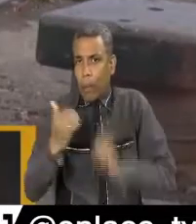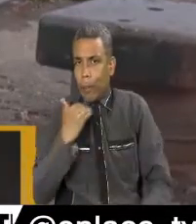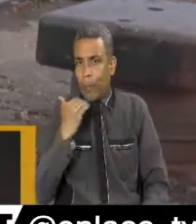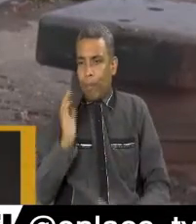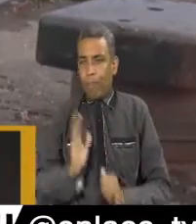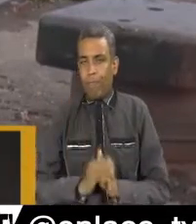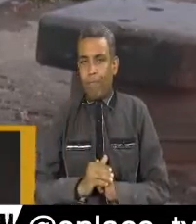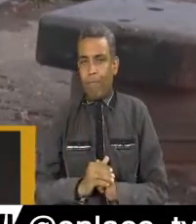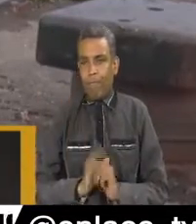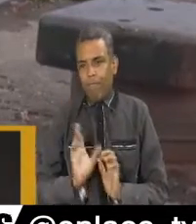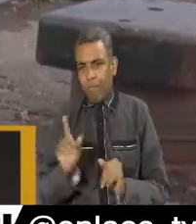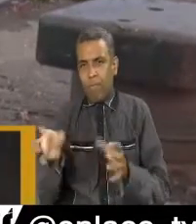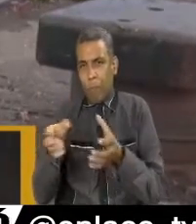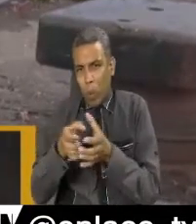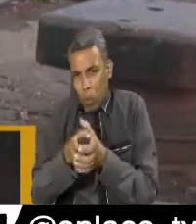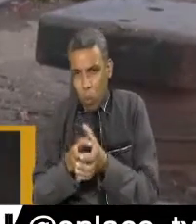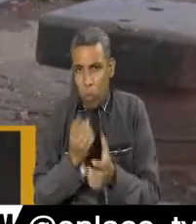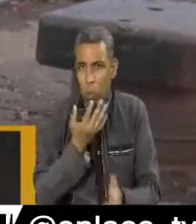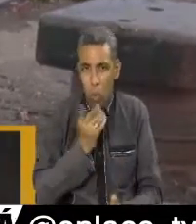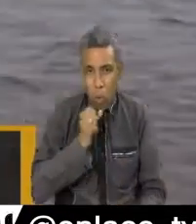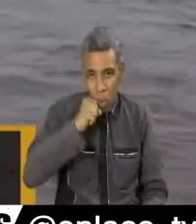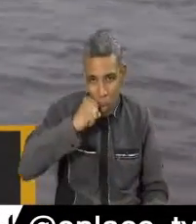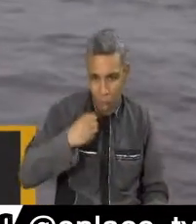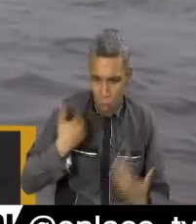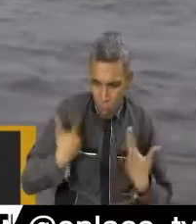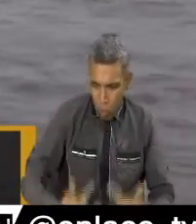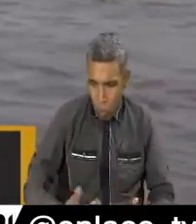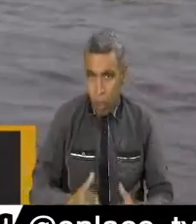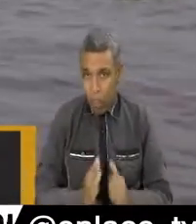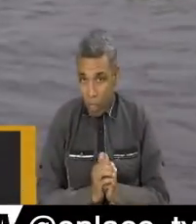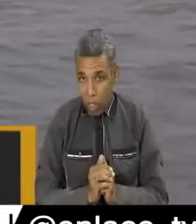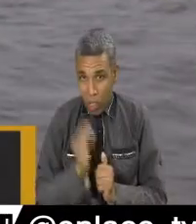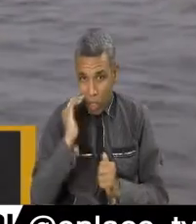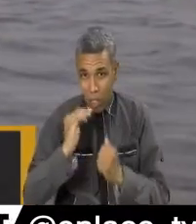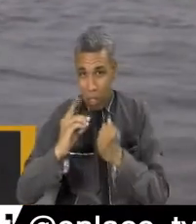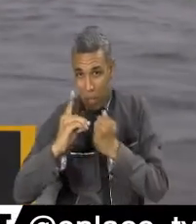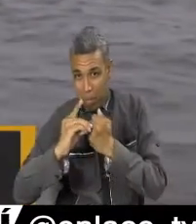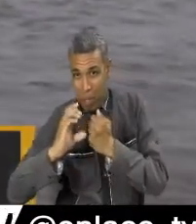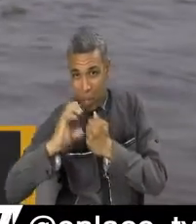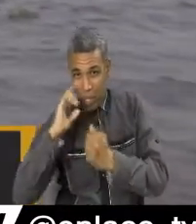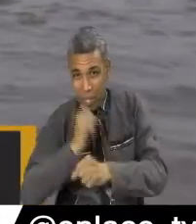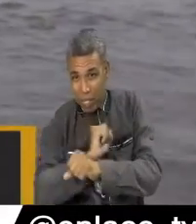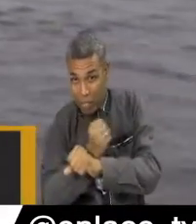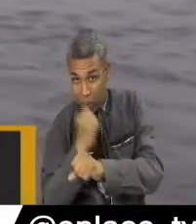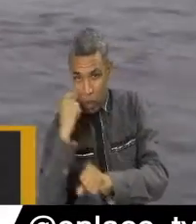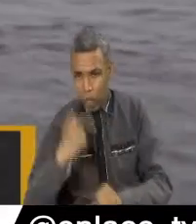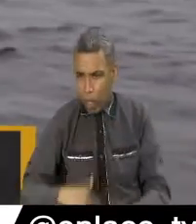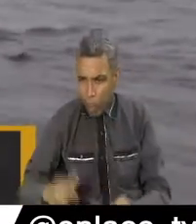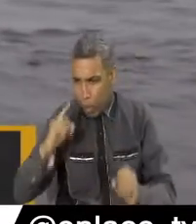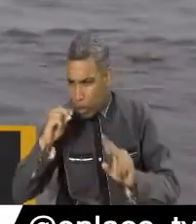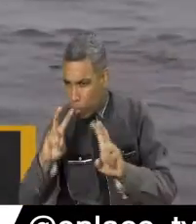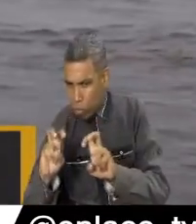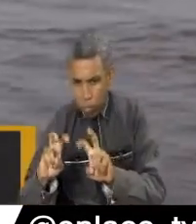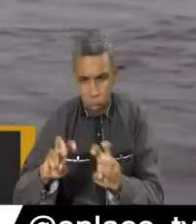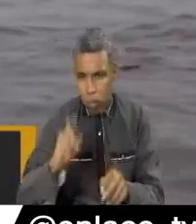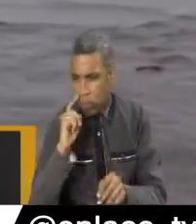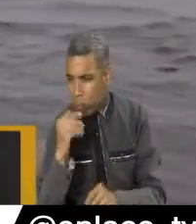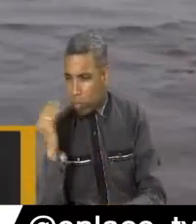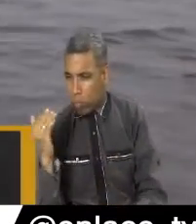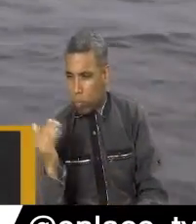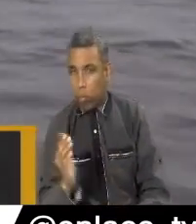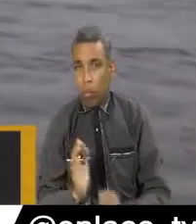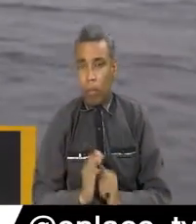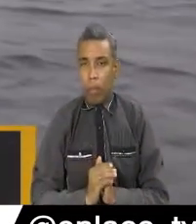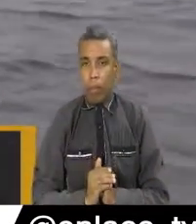protocolos, inician con este tema, pero ya las autoridades tienen previo aviso, no solamente acá en Barranca Bermeja, sino en